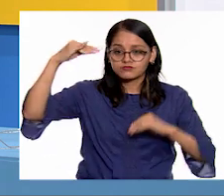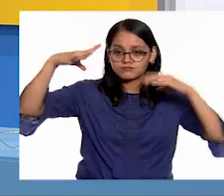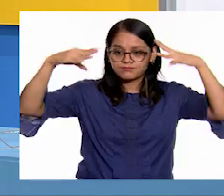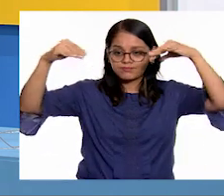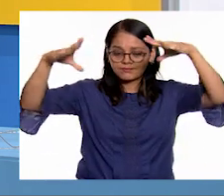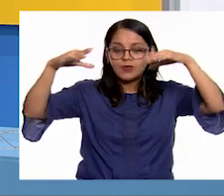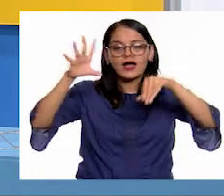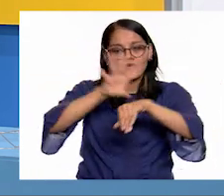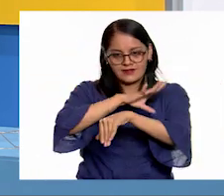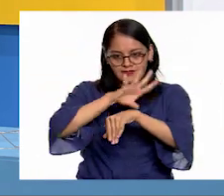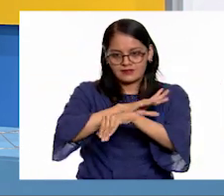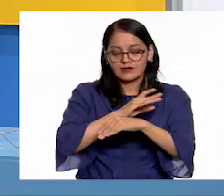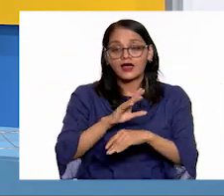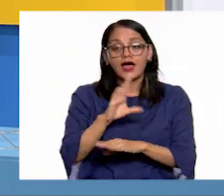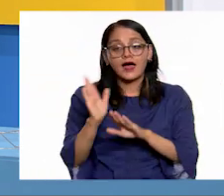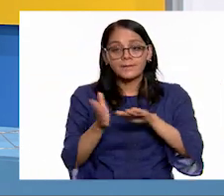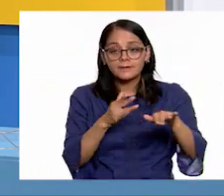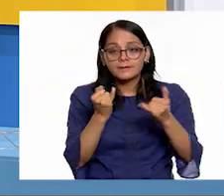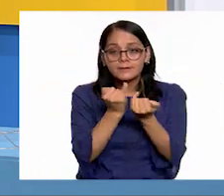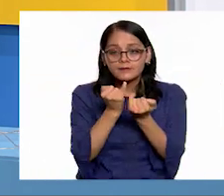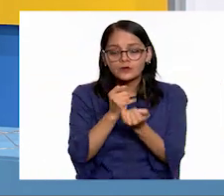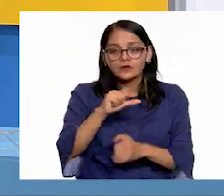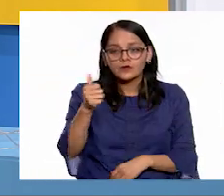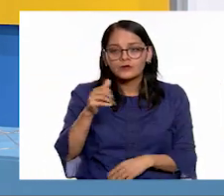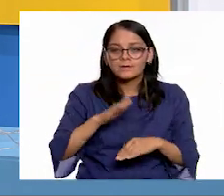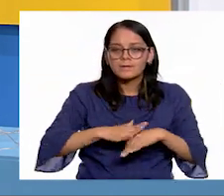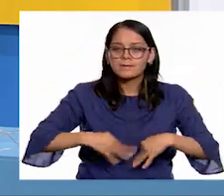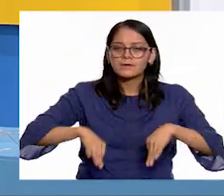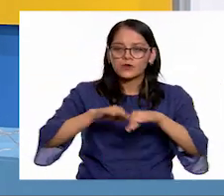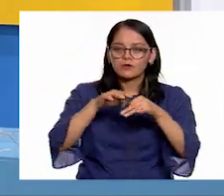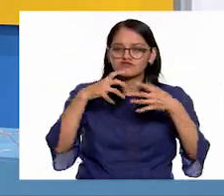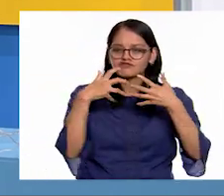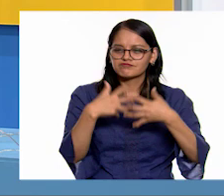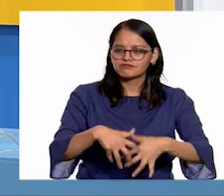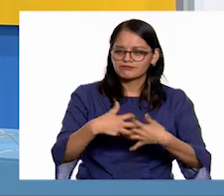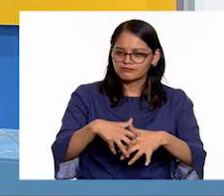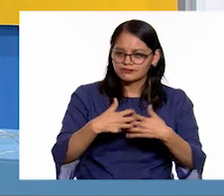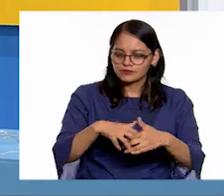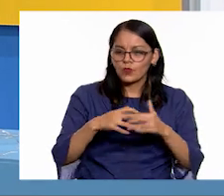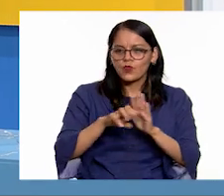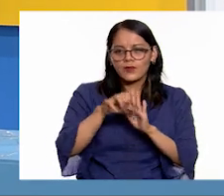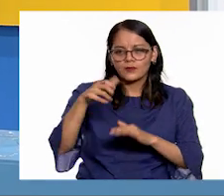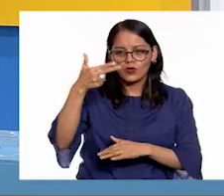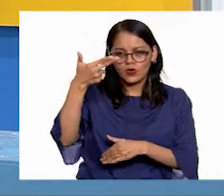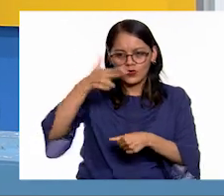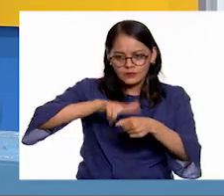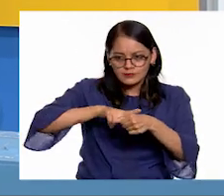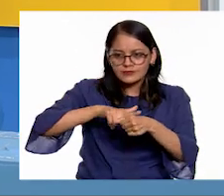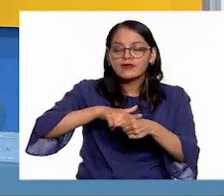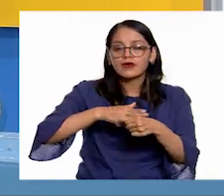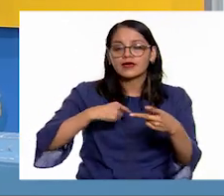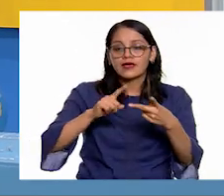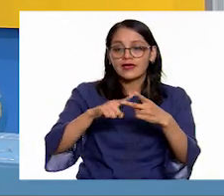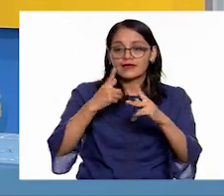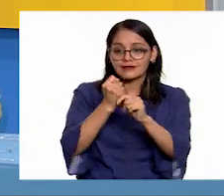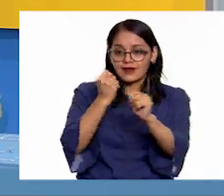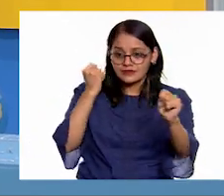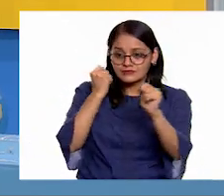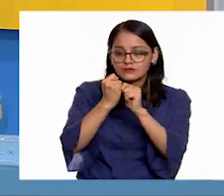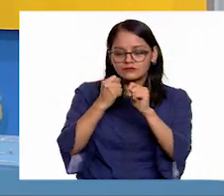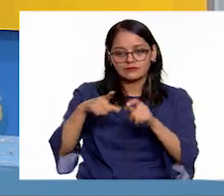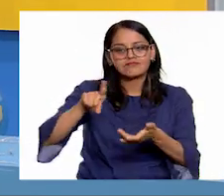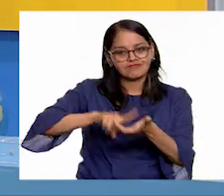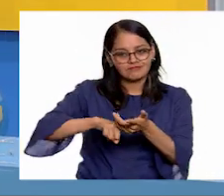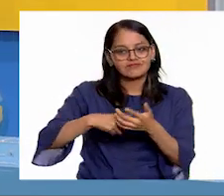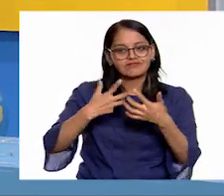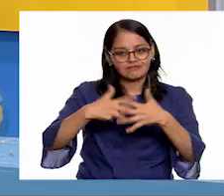debemos dejar fuera la importancia tan grande que tiene para la industria como los hospitales y el transporte. Y bueno, les tengo